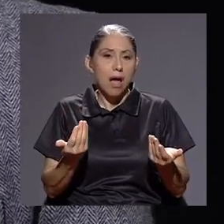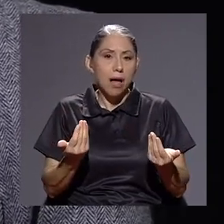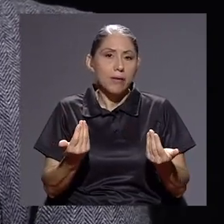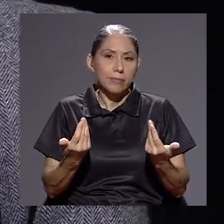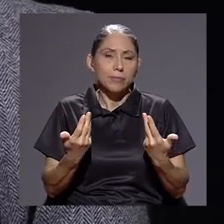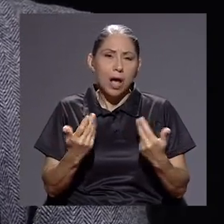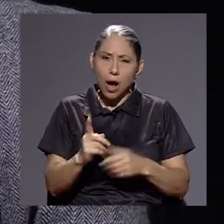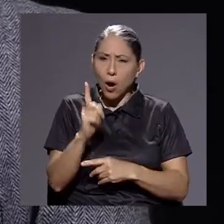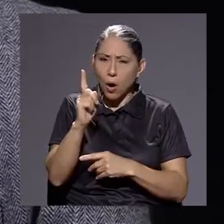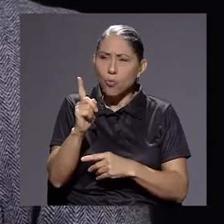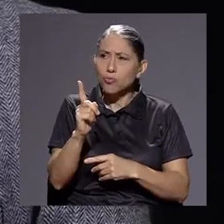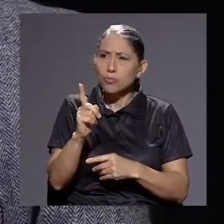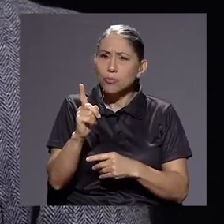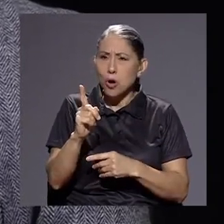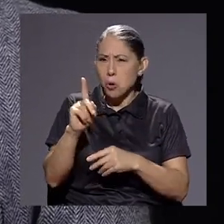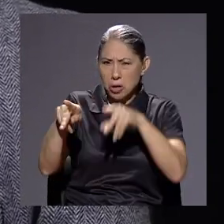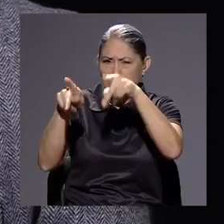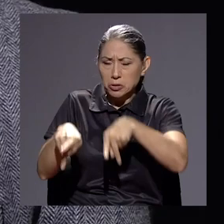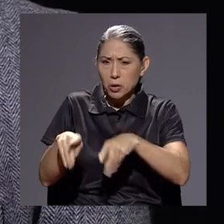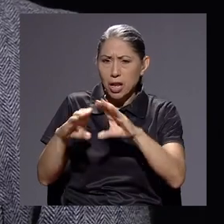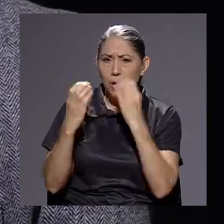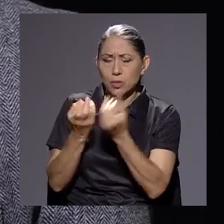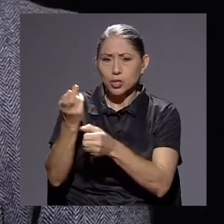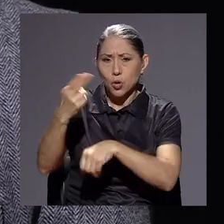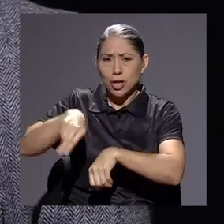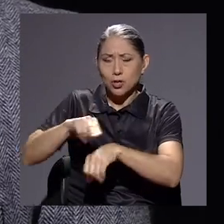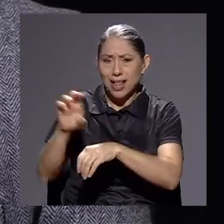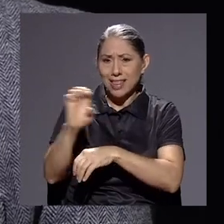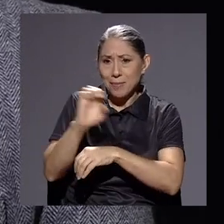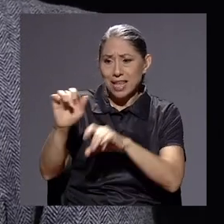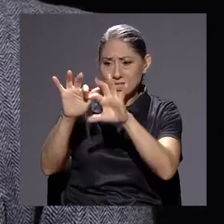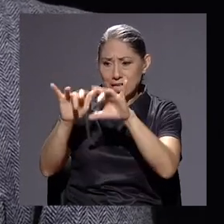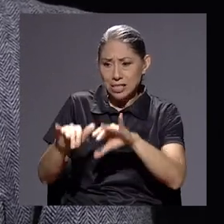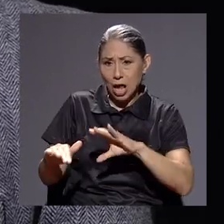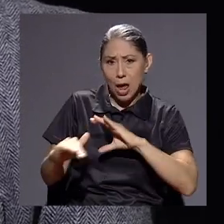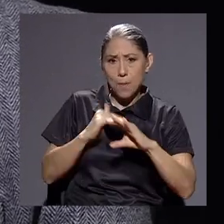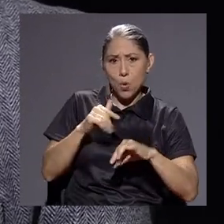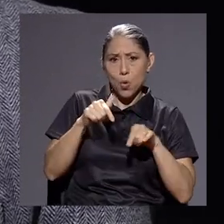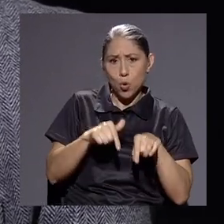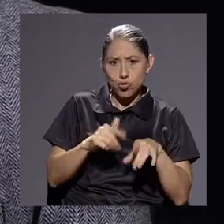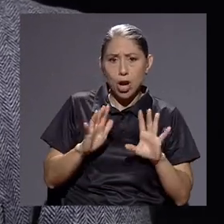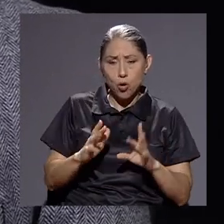Hubo un correo que nos envió alguien de la Comisión Nacional de Emergencias,